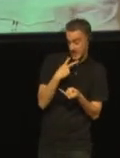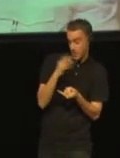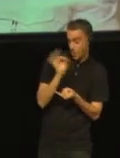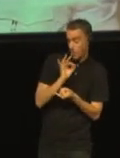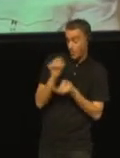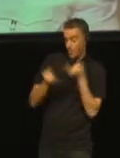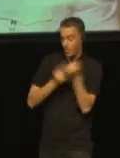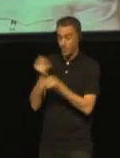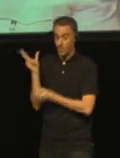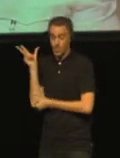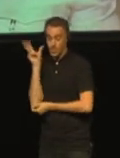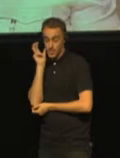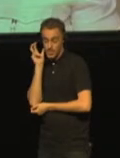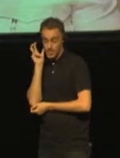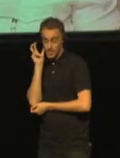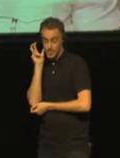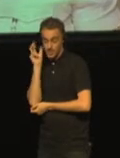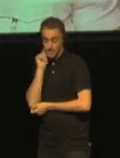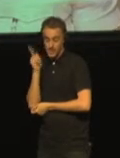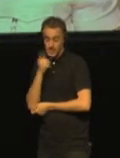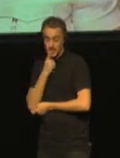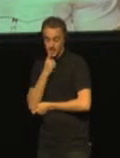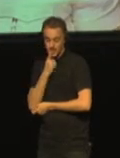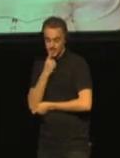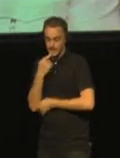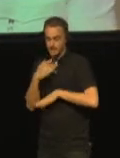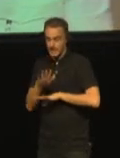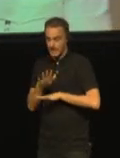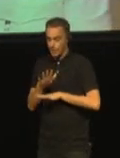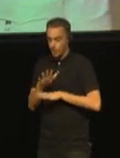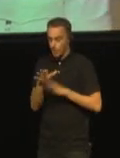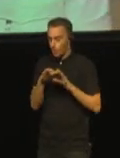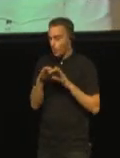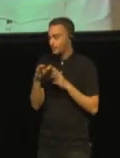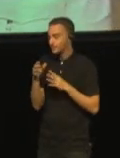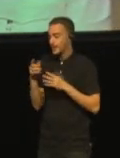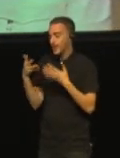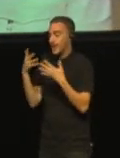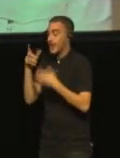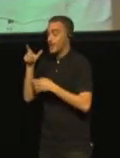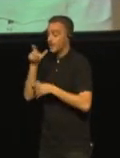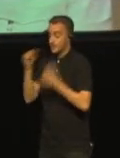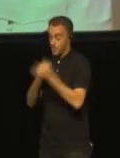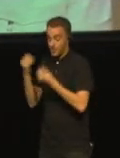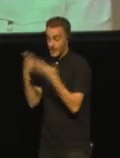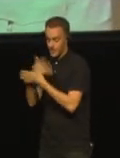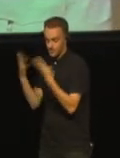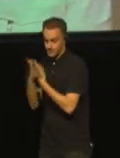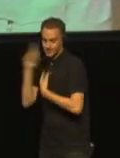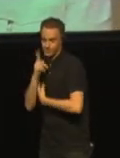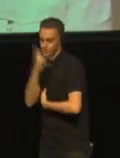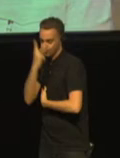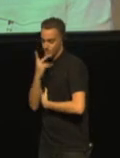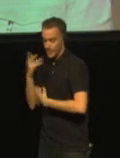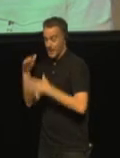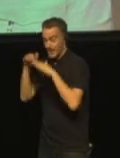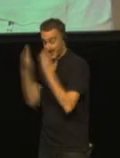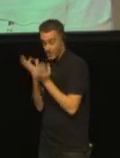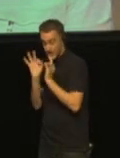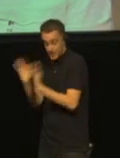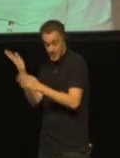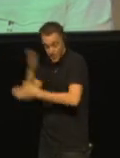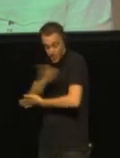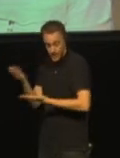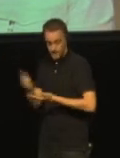con problemas de sordera, pero no para niños con el problema combinado de sordoceguera. ¿Cuál es el problema? Pues bien, existe una falta de educadores